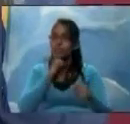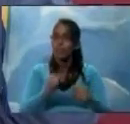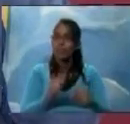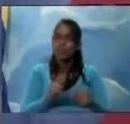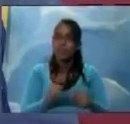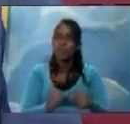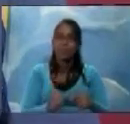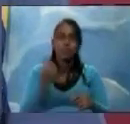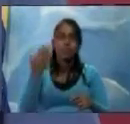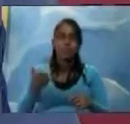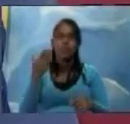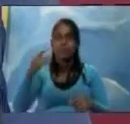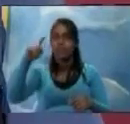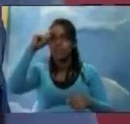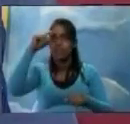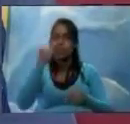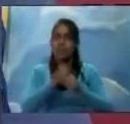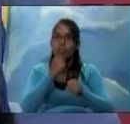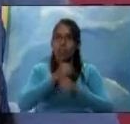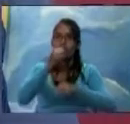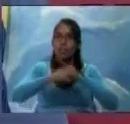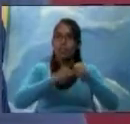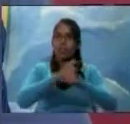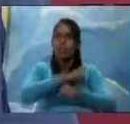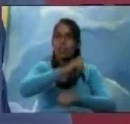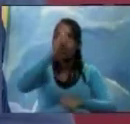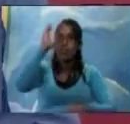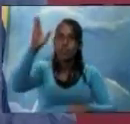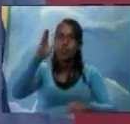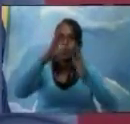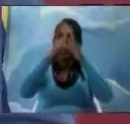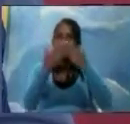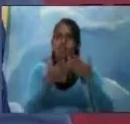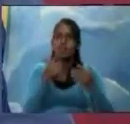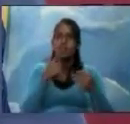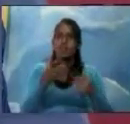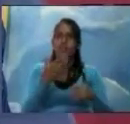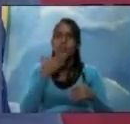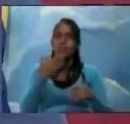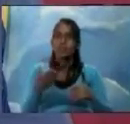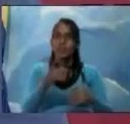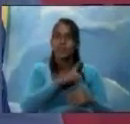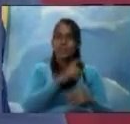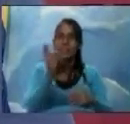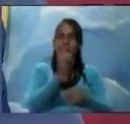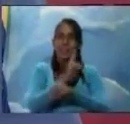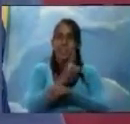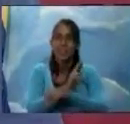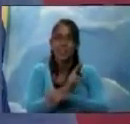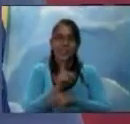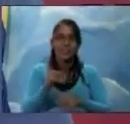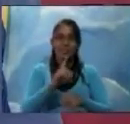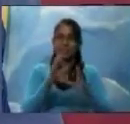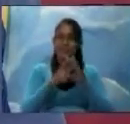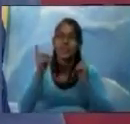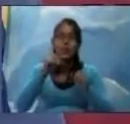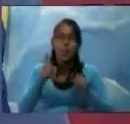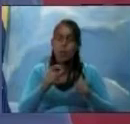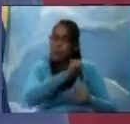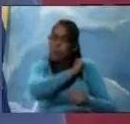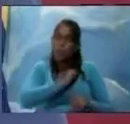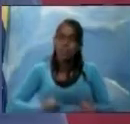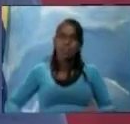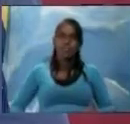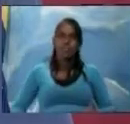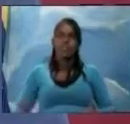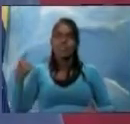de trabajar en la obra del Señor. La Biblia dice que en lo que se requiere diligencia, no perezoso,